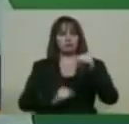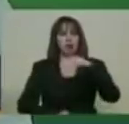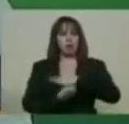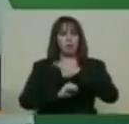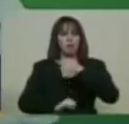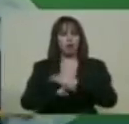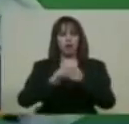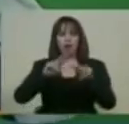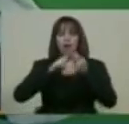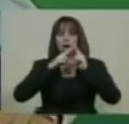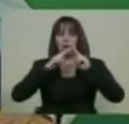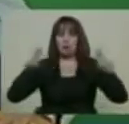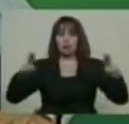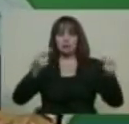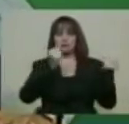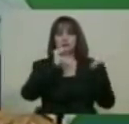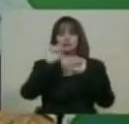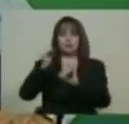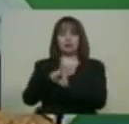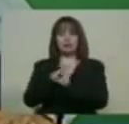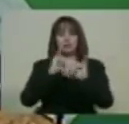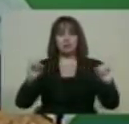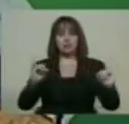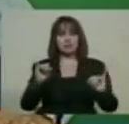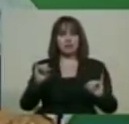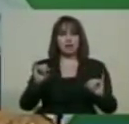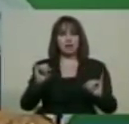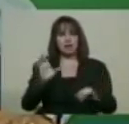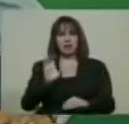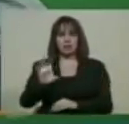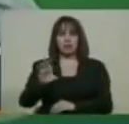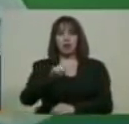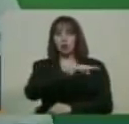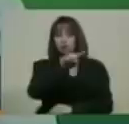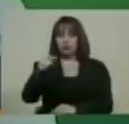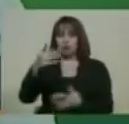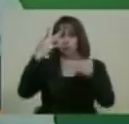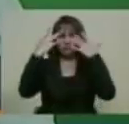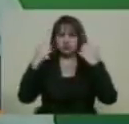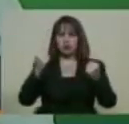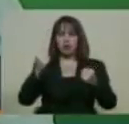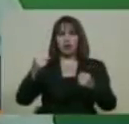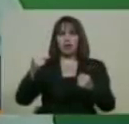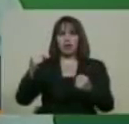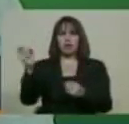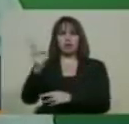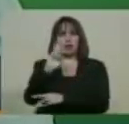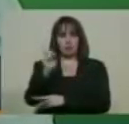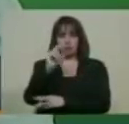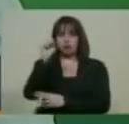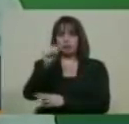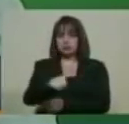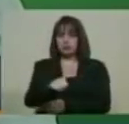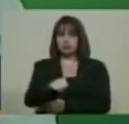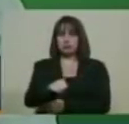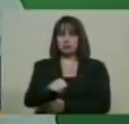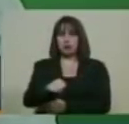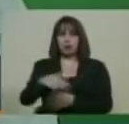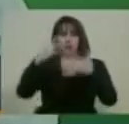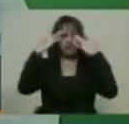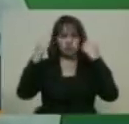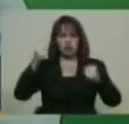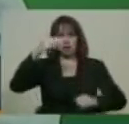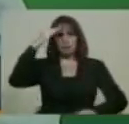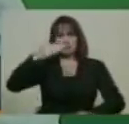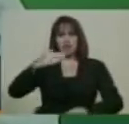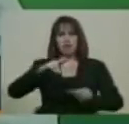independencia y de la propia existencia de la patria. Son ustedes profesionales, sí, de la República. Son los profesionales militares de